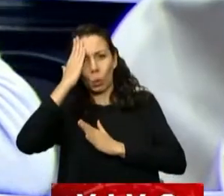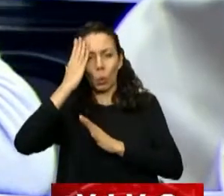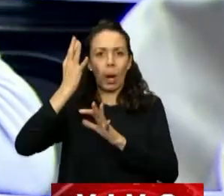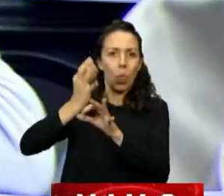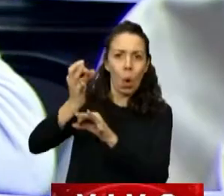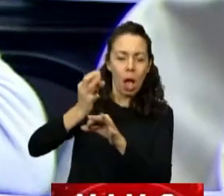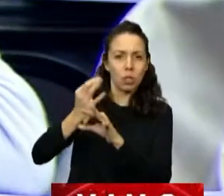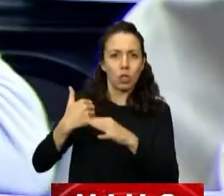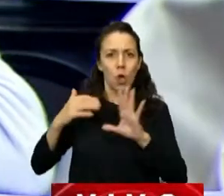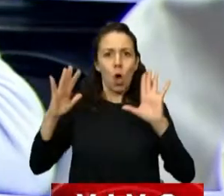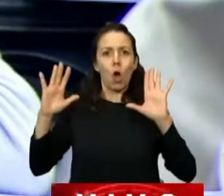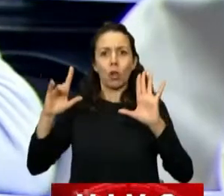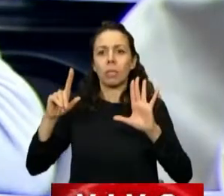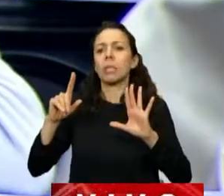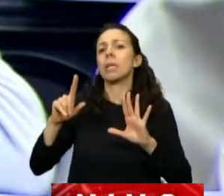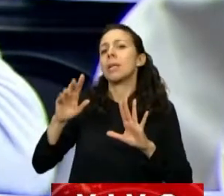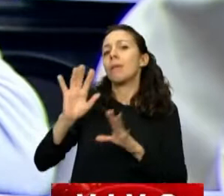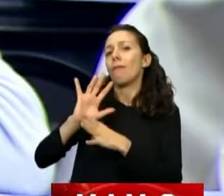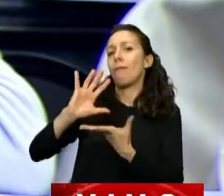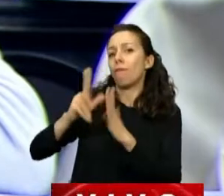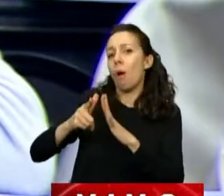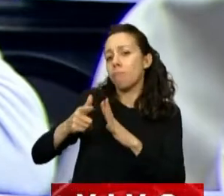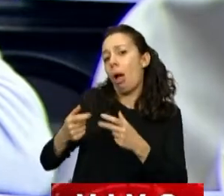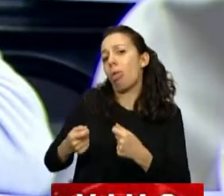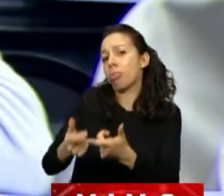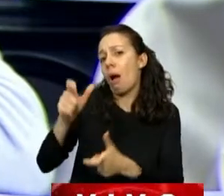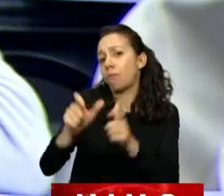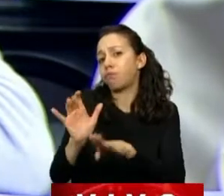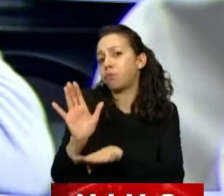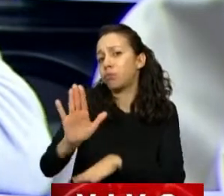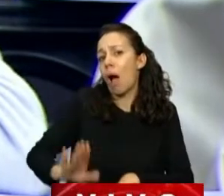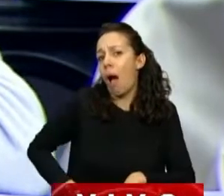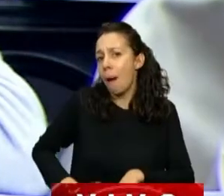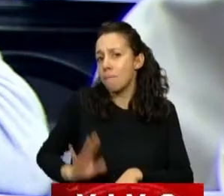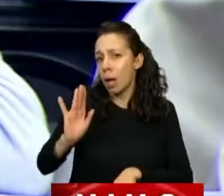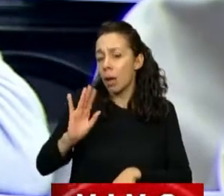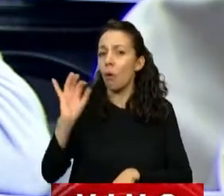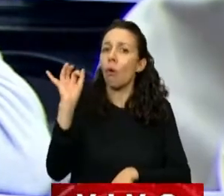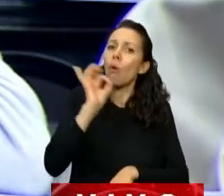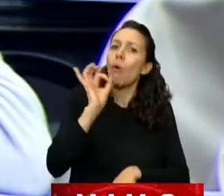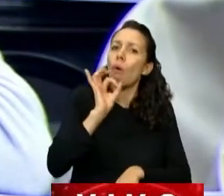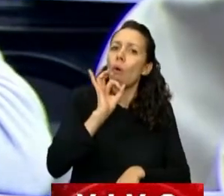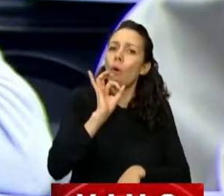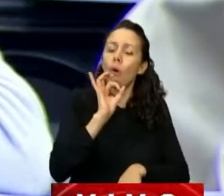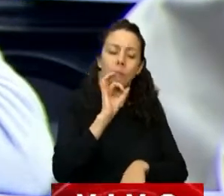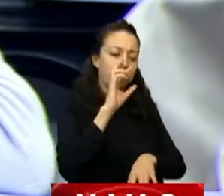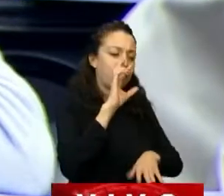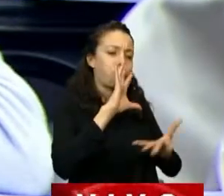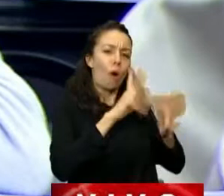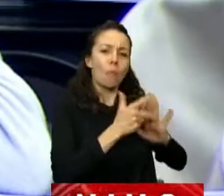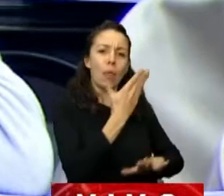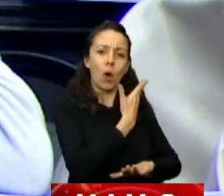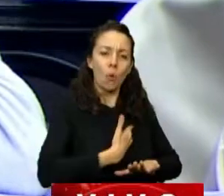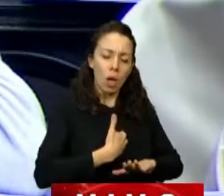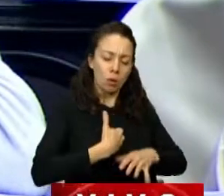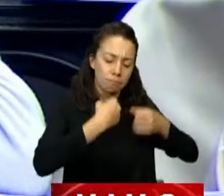y financiando planes de hambre, o si apostamos verdaderamente a la educación y a